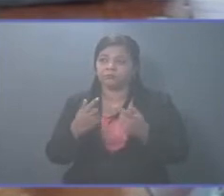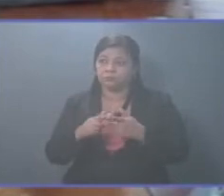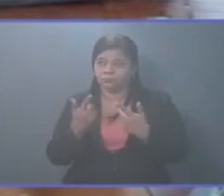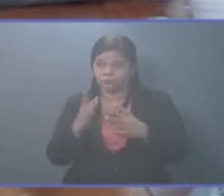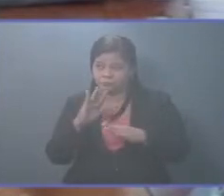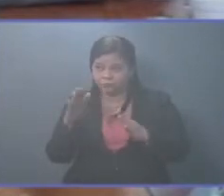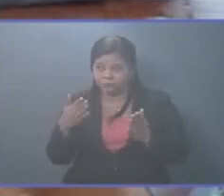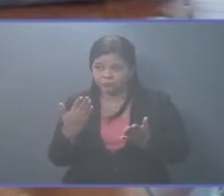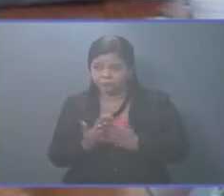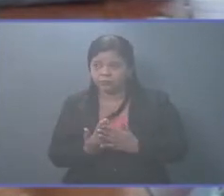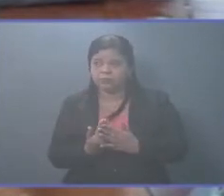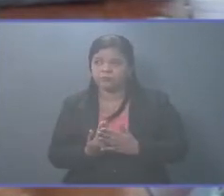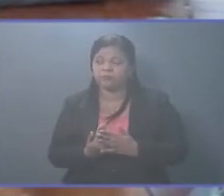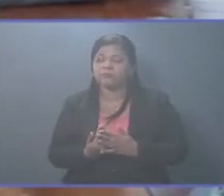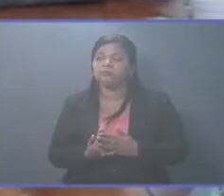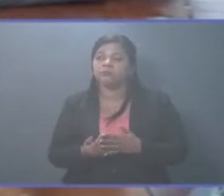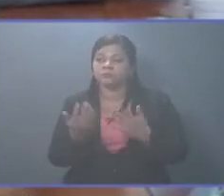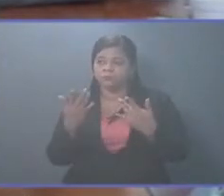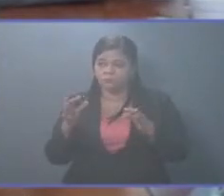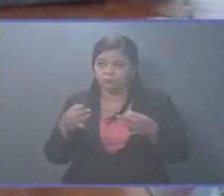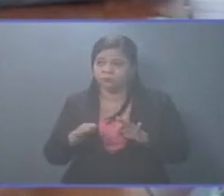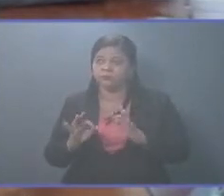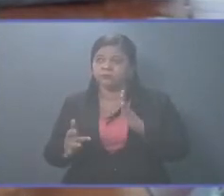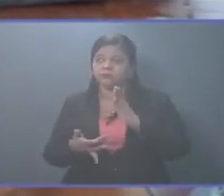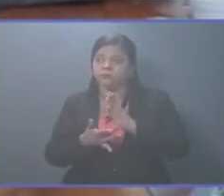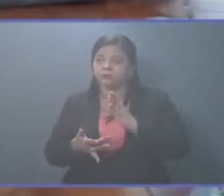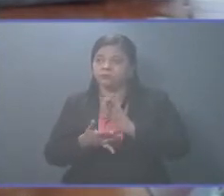bien técnica, a